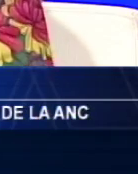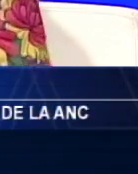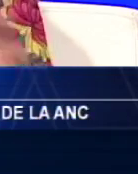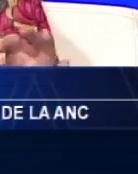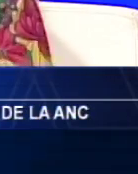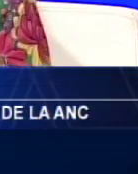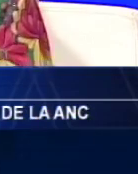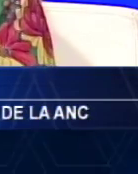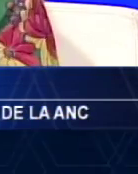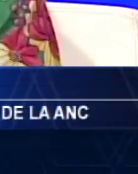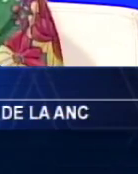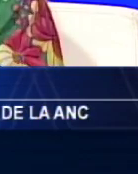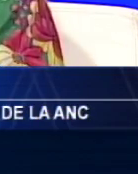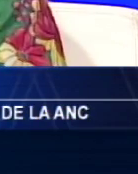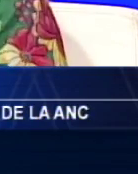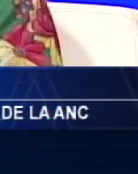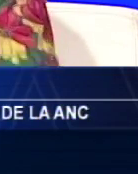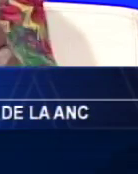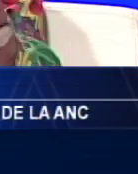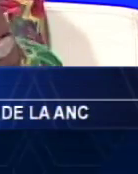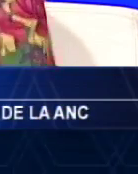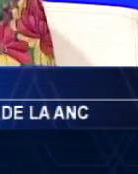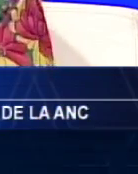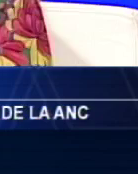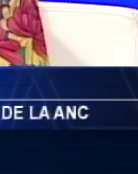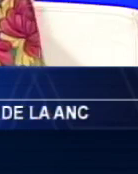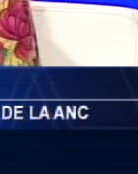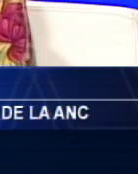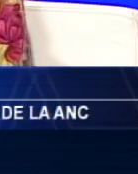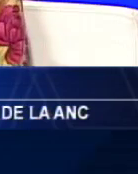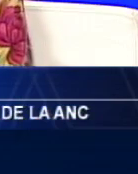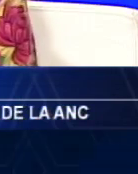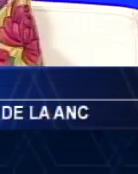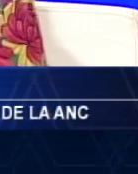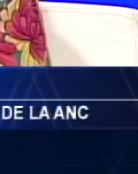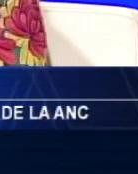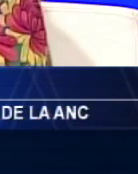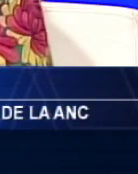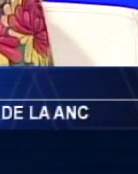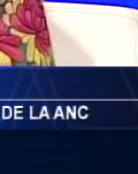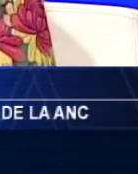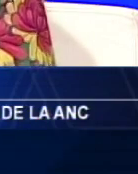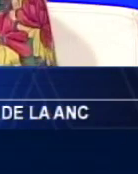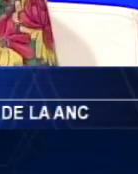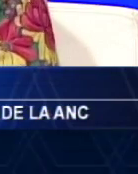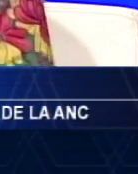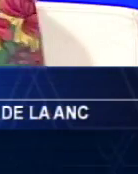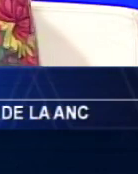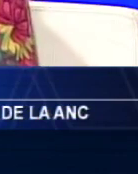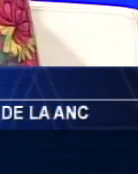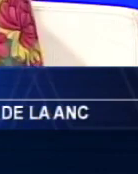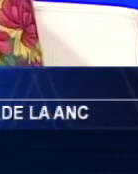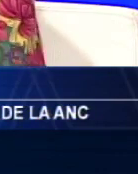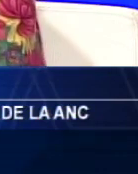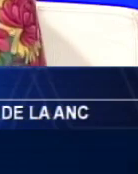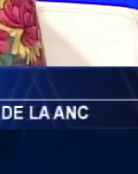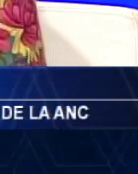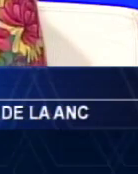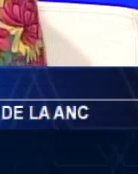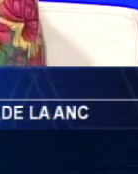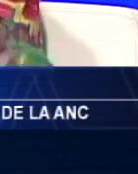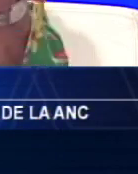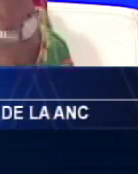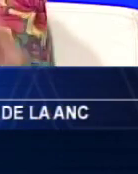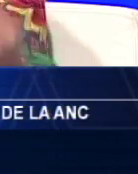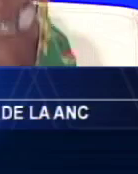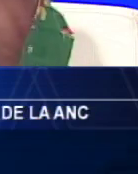declarado 100% pensionados, es decir, un número estadístico que permite por los millones de pensionados